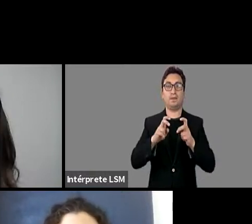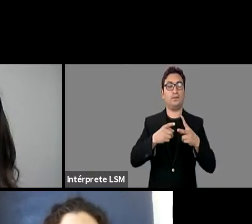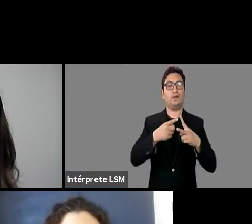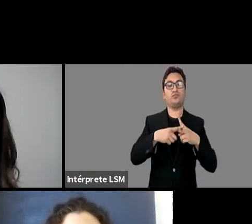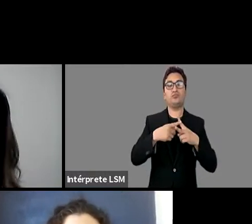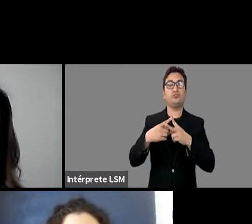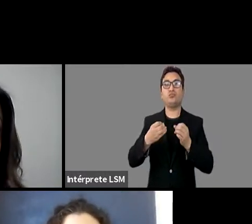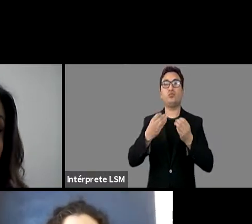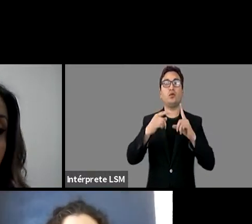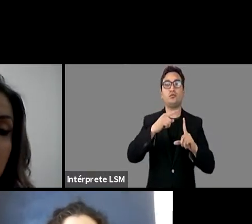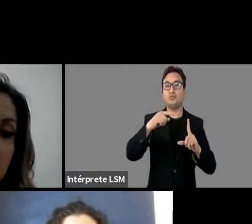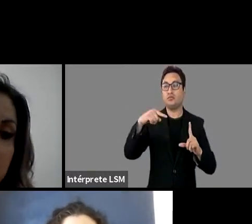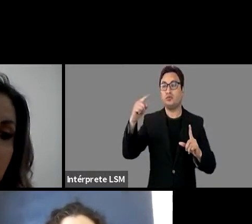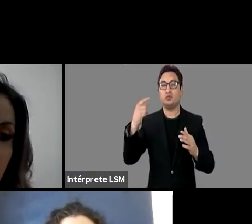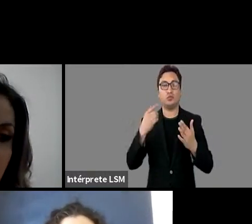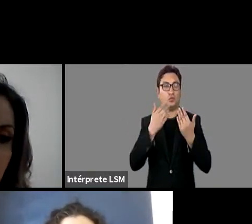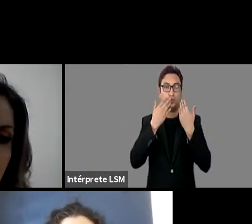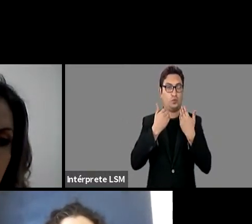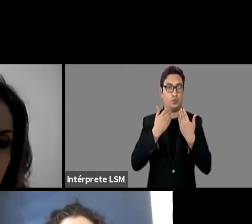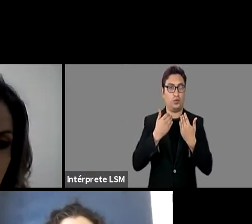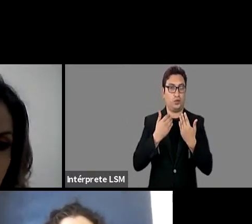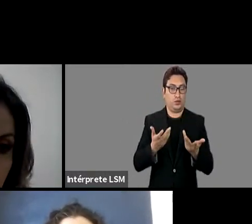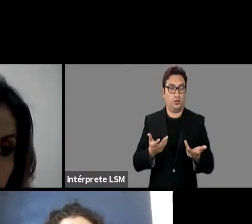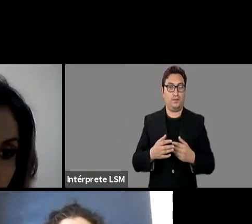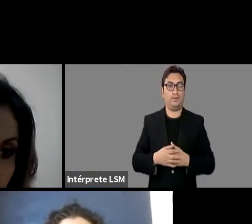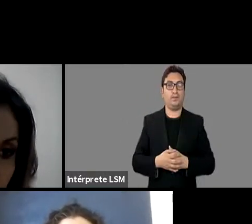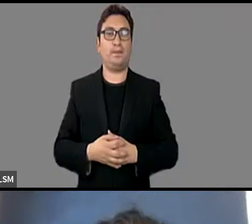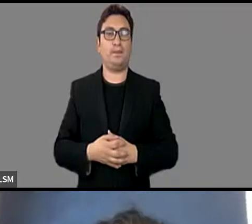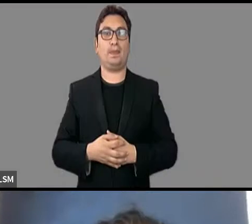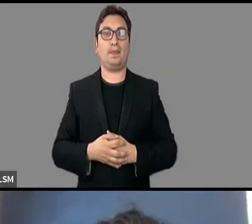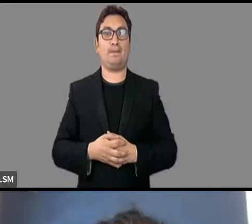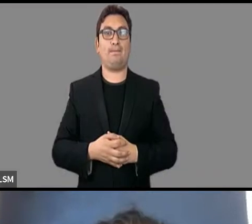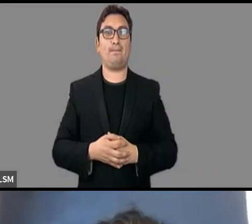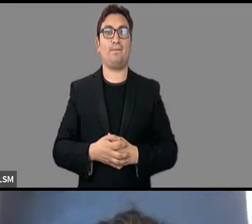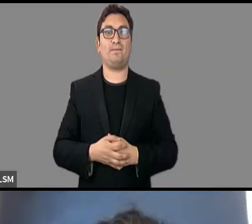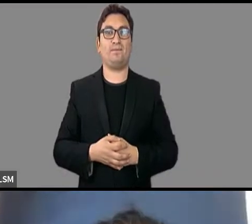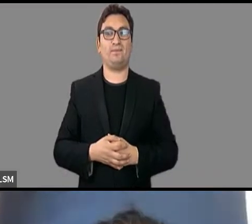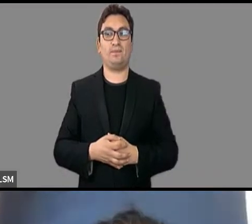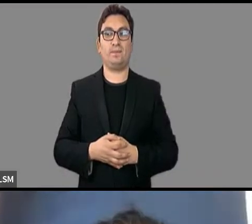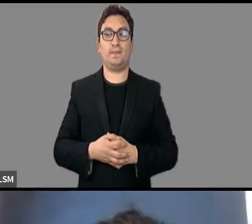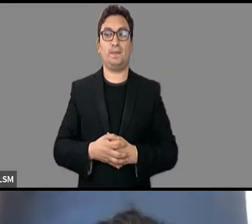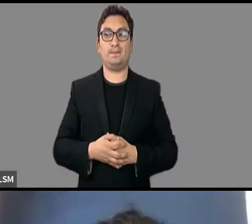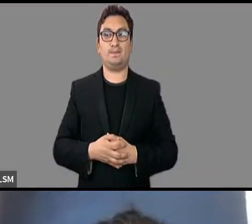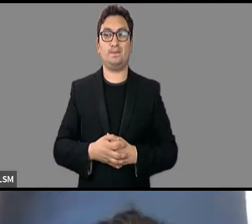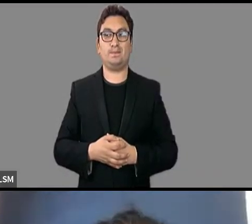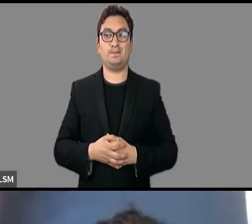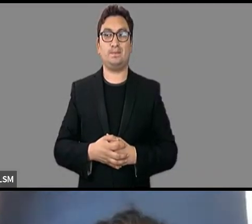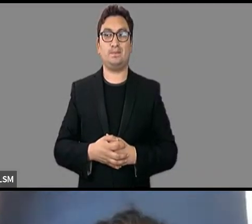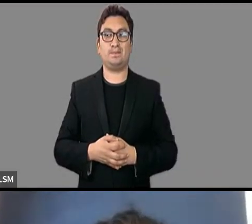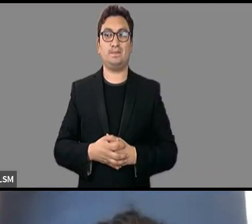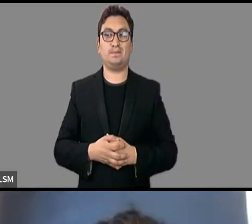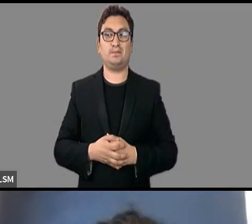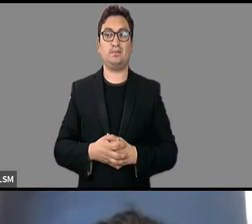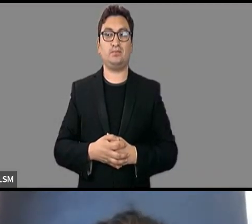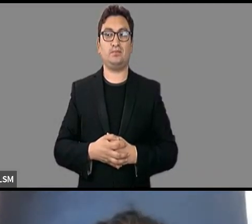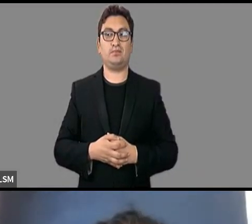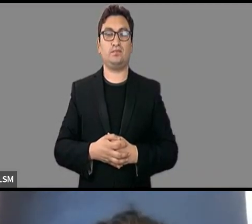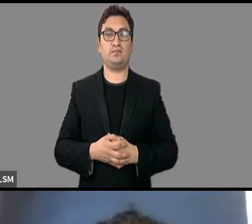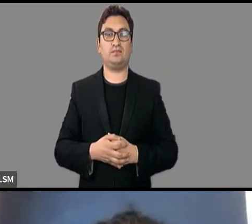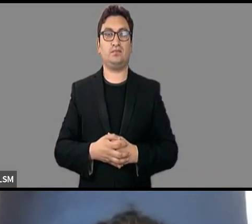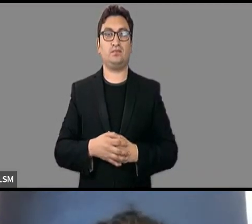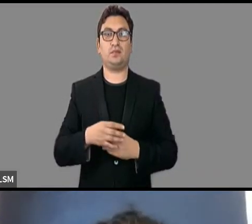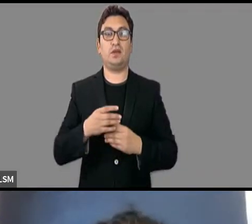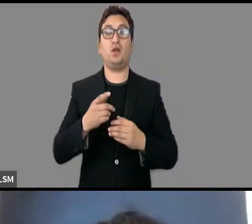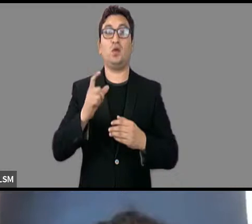información. Quiero comentarles que es poco porque ellos se sienten alejados de la Administración de Justicia. Ojalá y